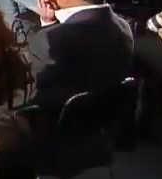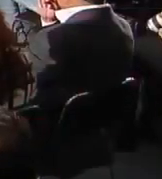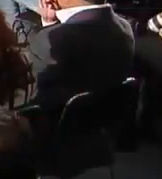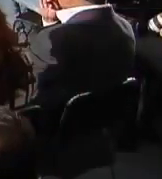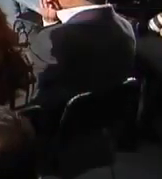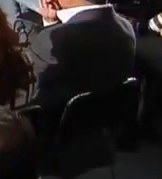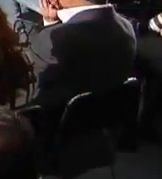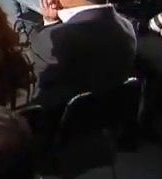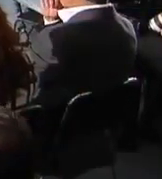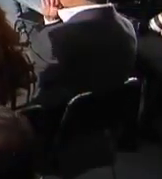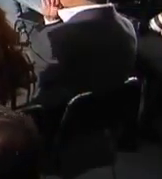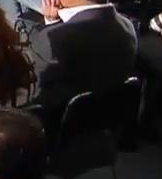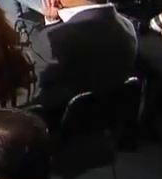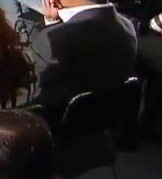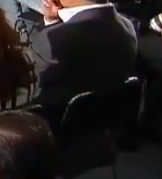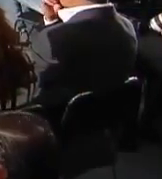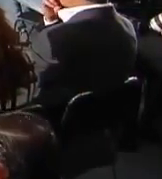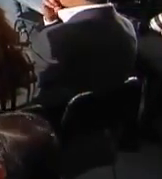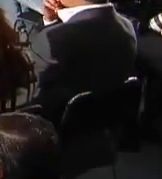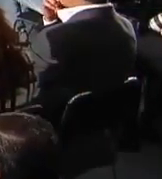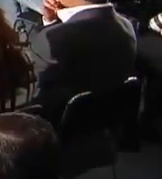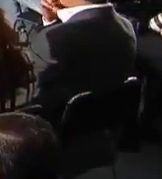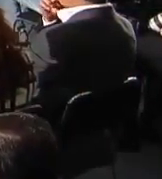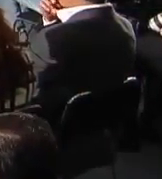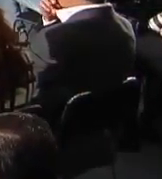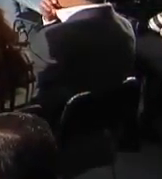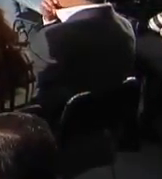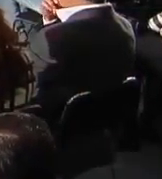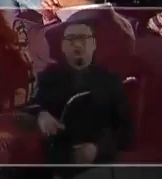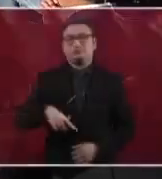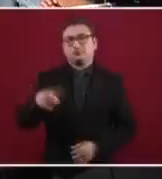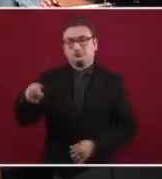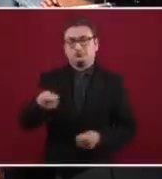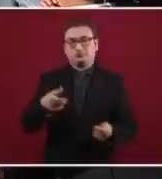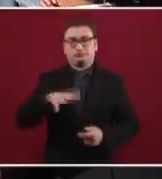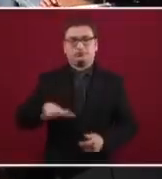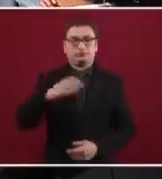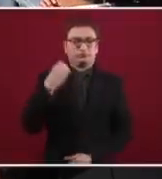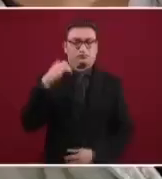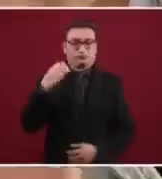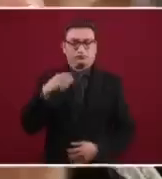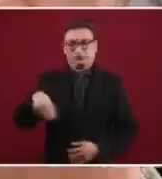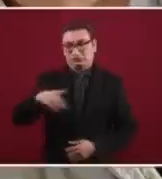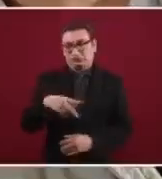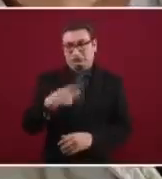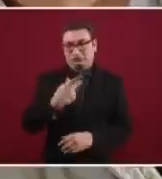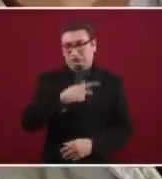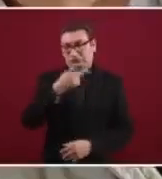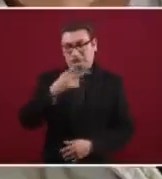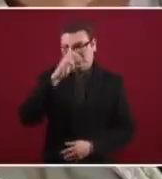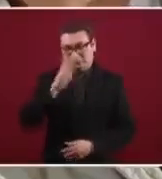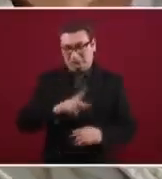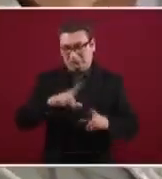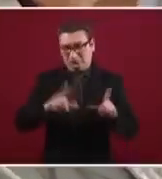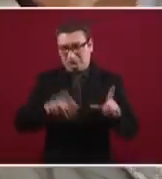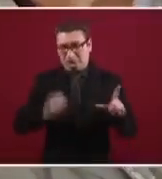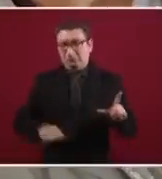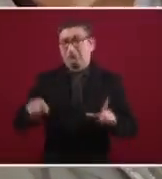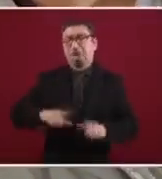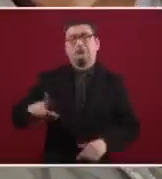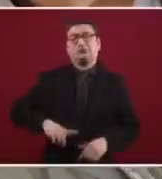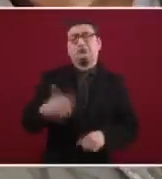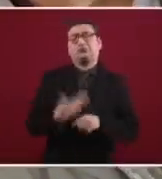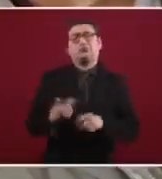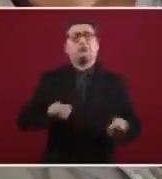que gobierna el estado de Oaxaca, que además es uno de los más pobres del sureste mexicano, y que ahí está gobernando como si no